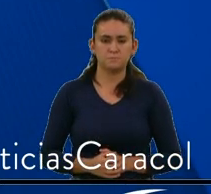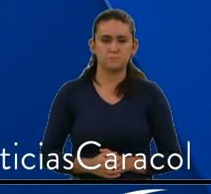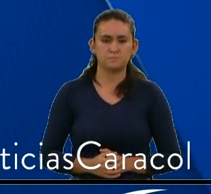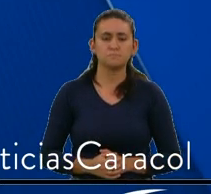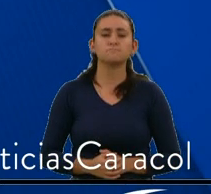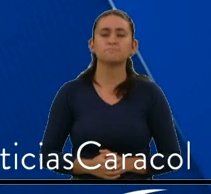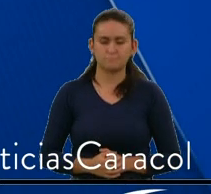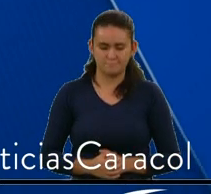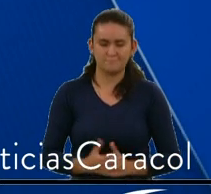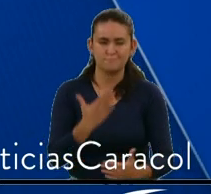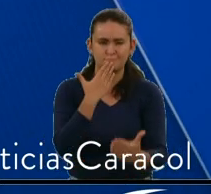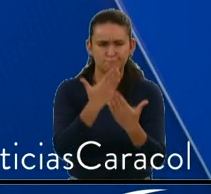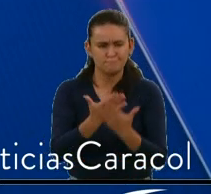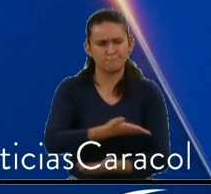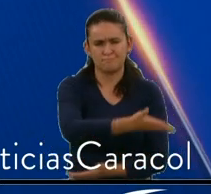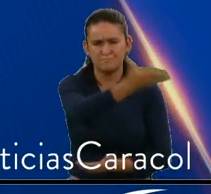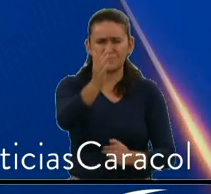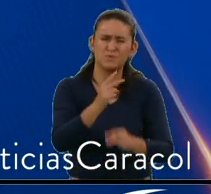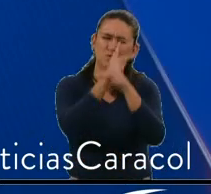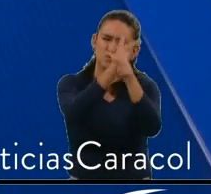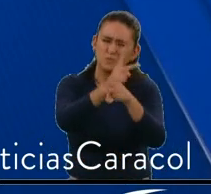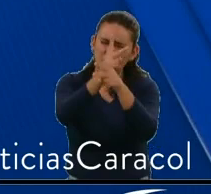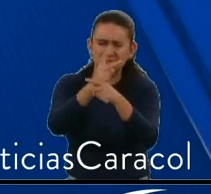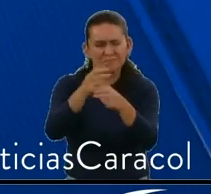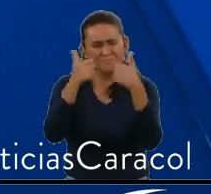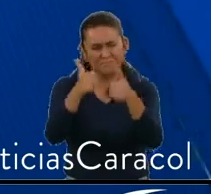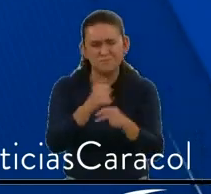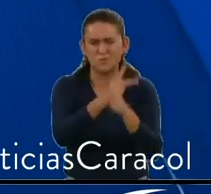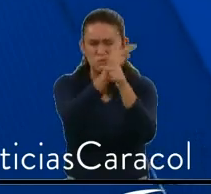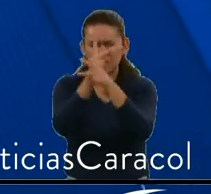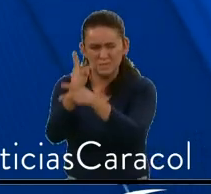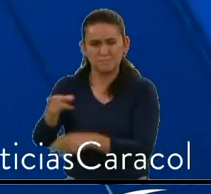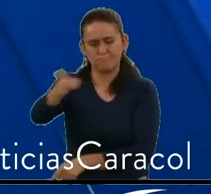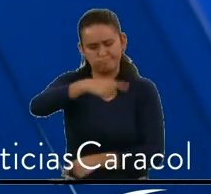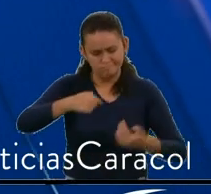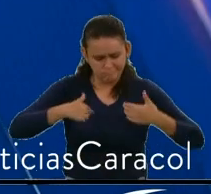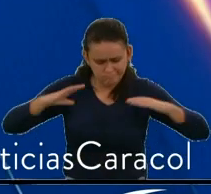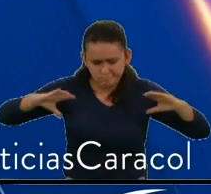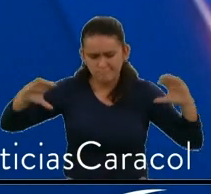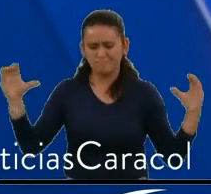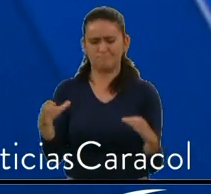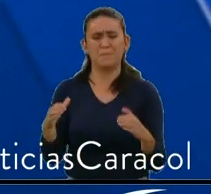Muchas gracias a todos ustedes, cuídense mucho y vamos a hacer todo lo posible para que todos estén vacunados.